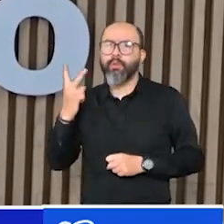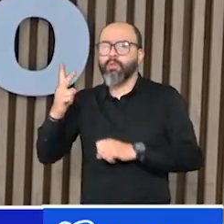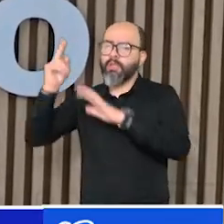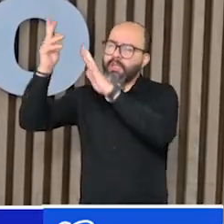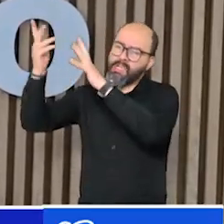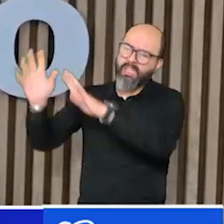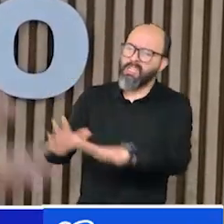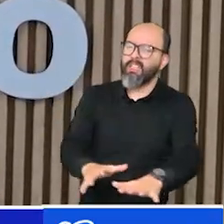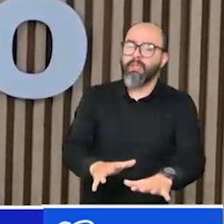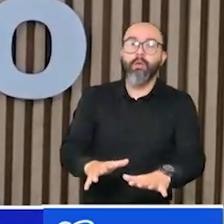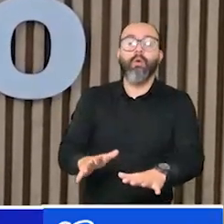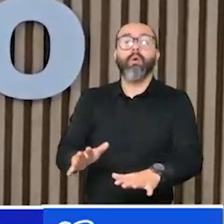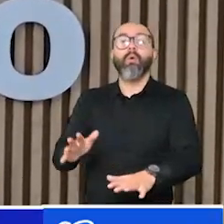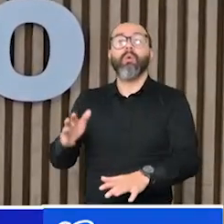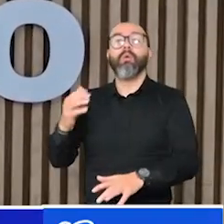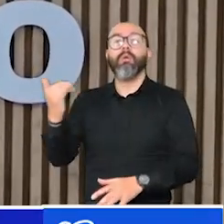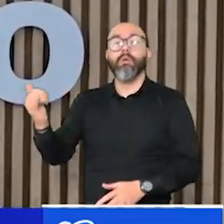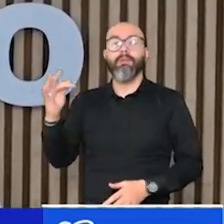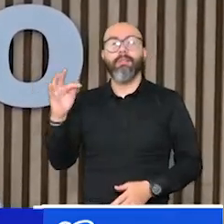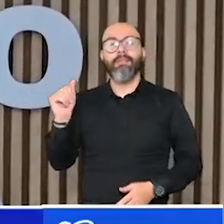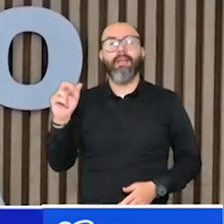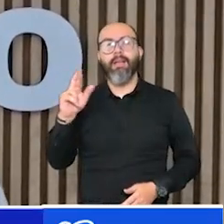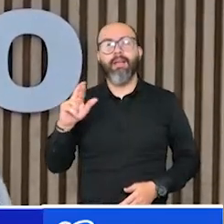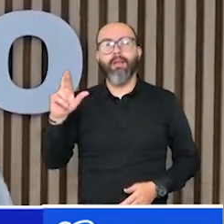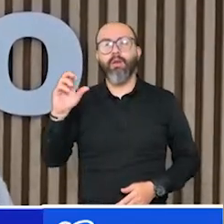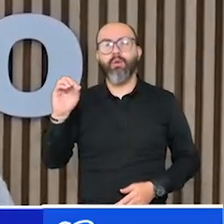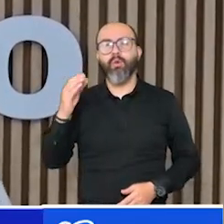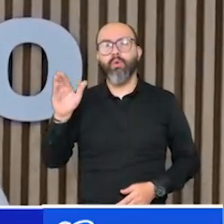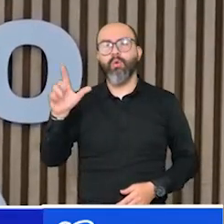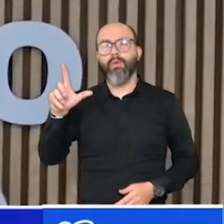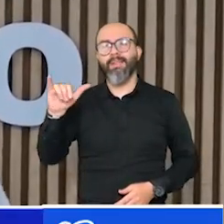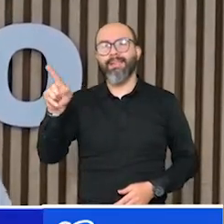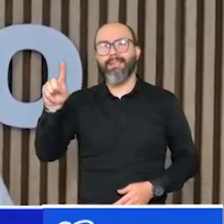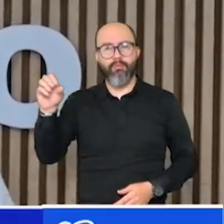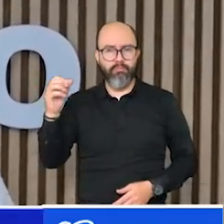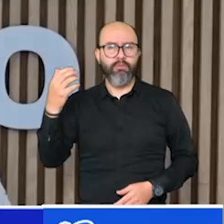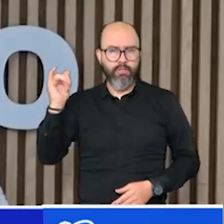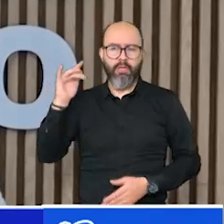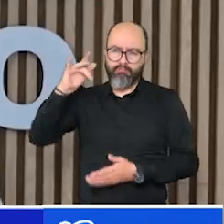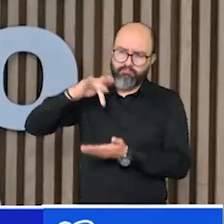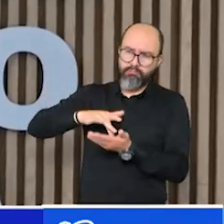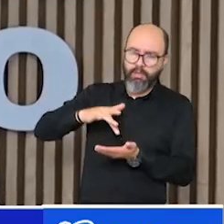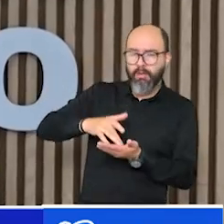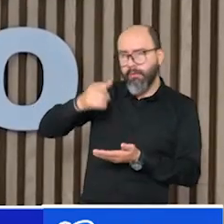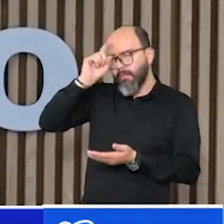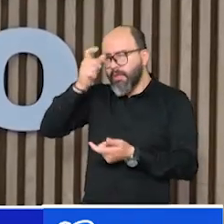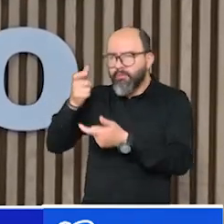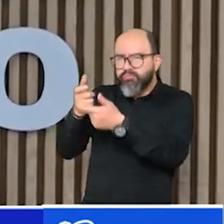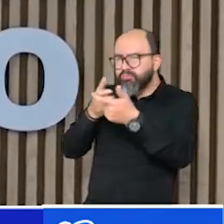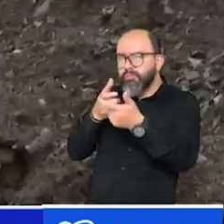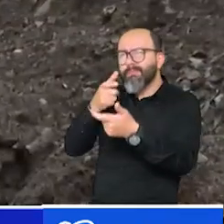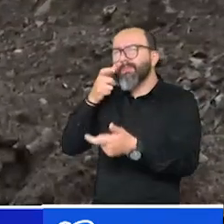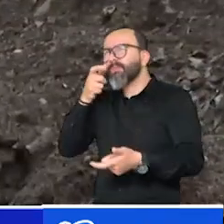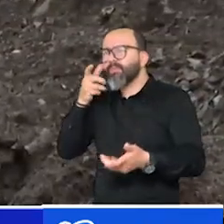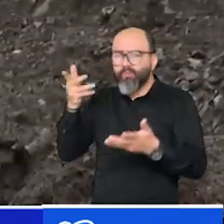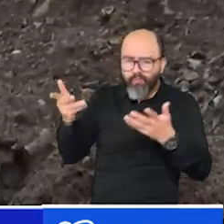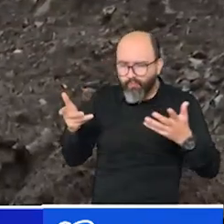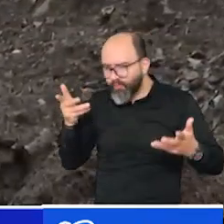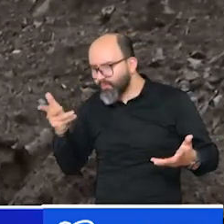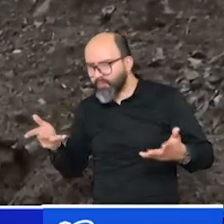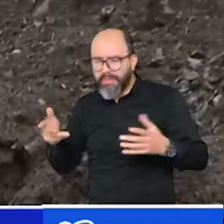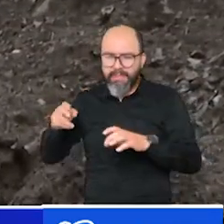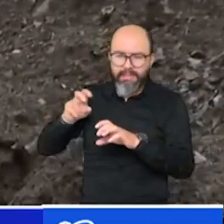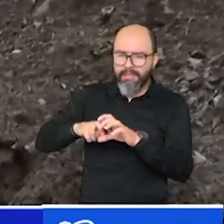masa un movimiento en masa en tarro liso y ya se Está realizando todo el despliegue operativo por parte del cuerpo oficial de bomberos y el equipo técnico geólogos